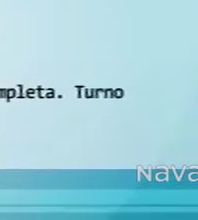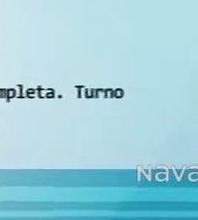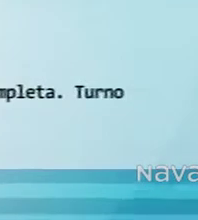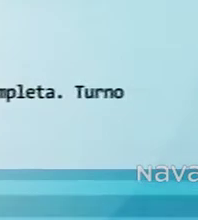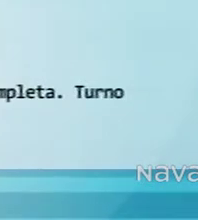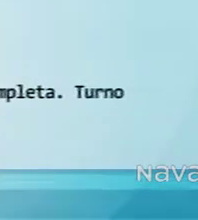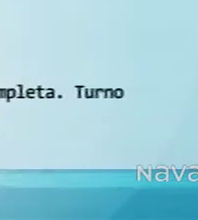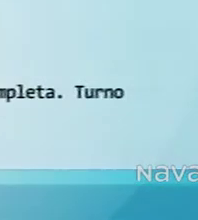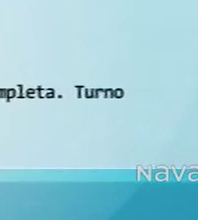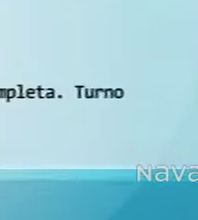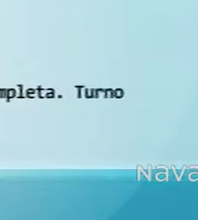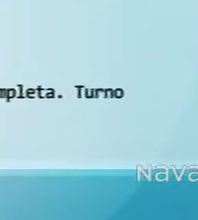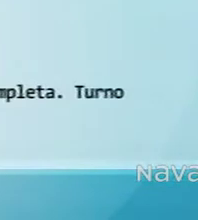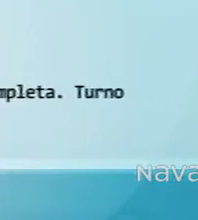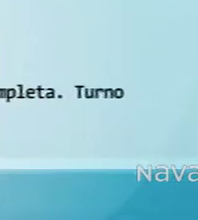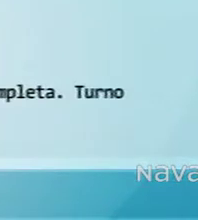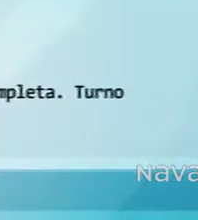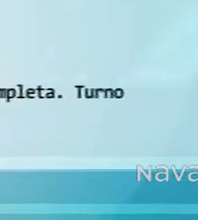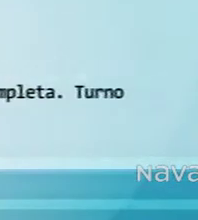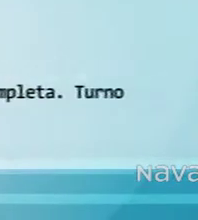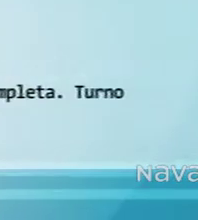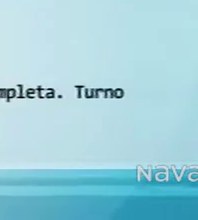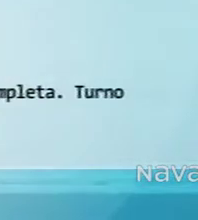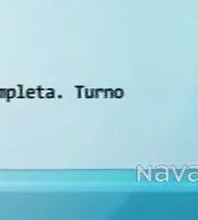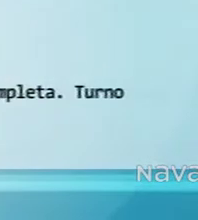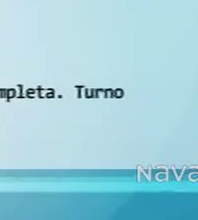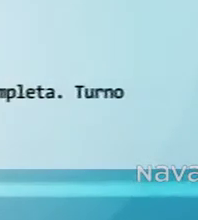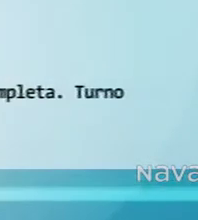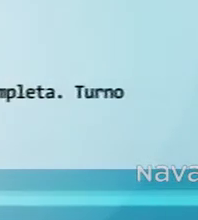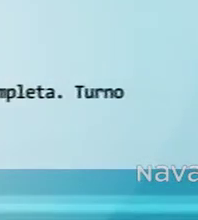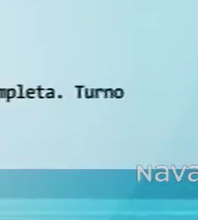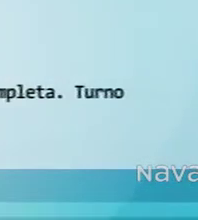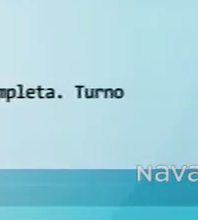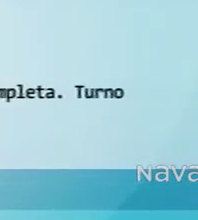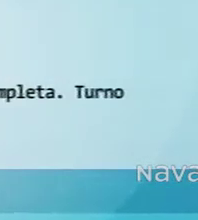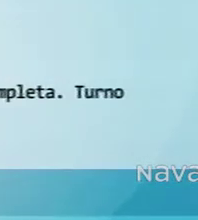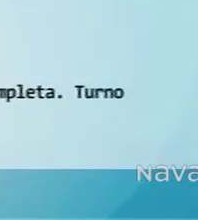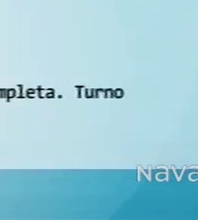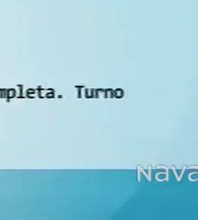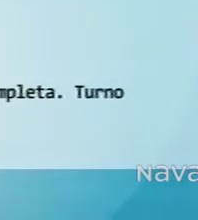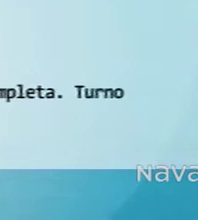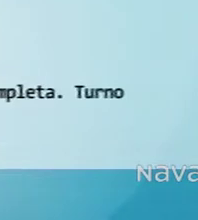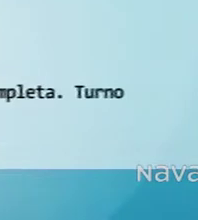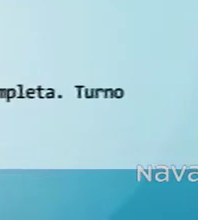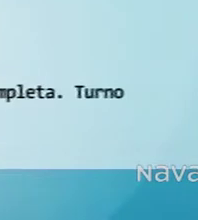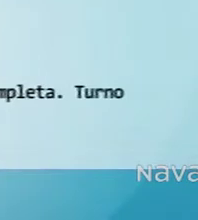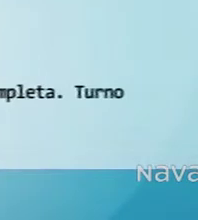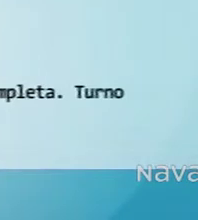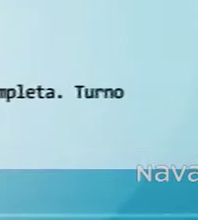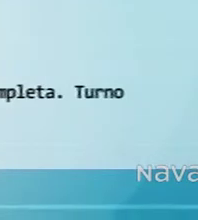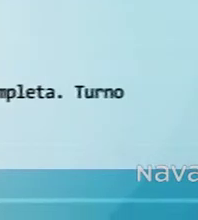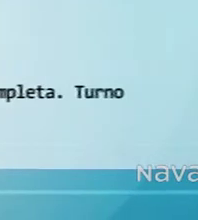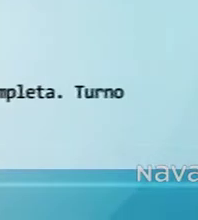completa y turno partido. Si respondes al perfil, manda tus datos a candidaturas.rhselford.com.